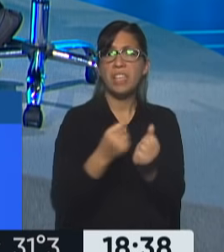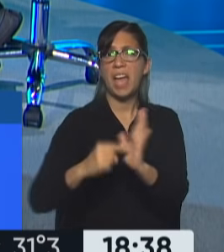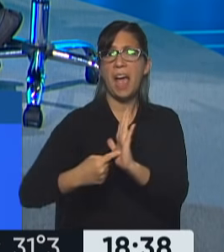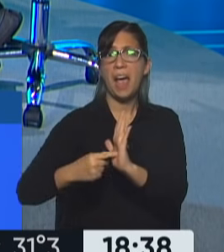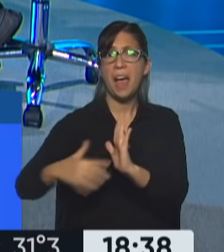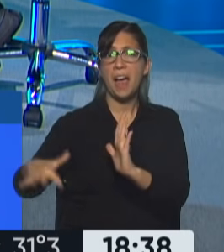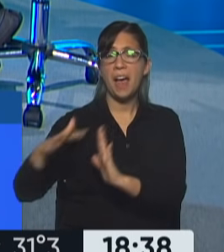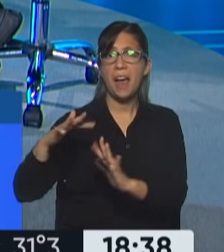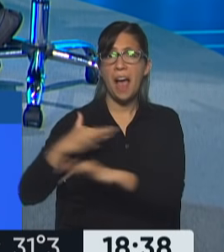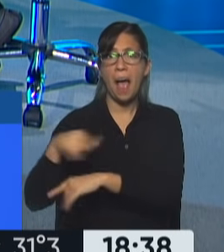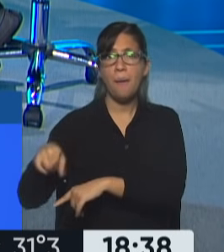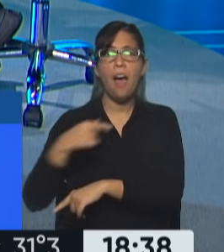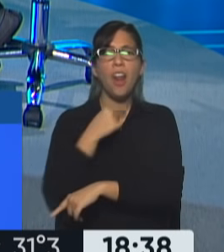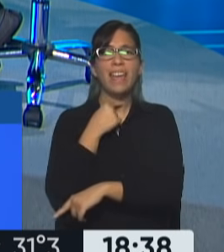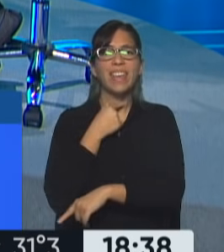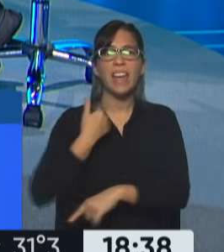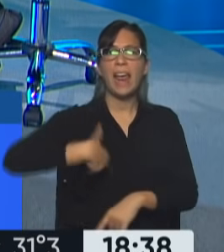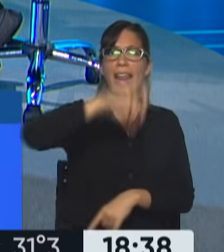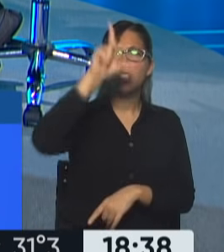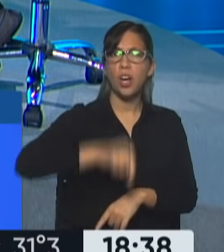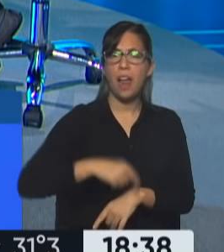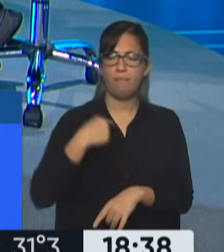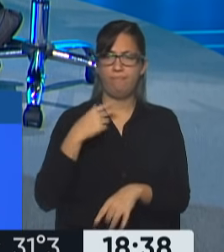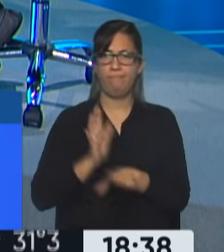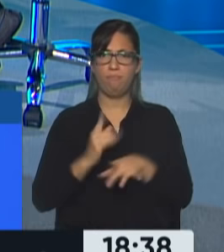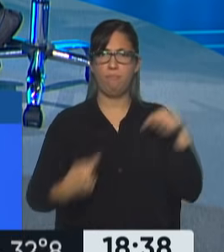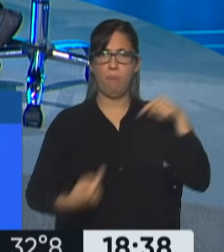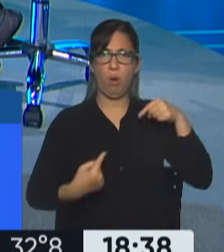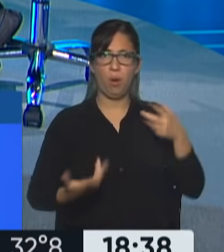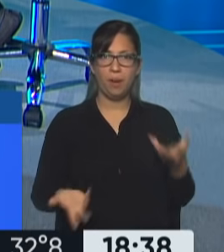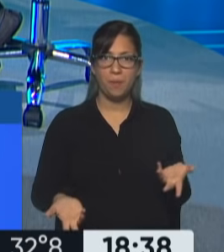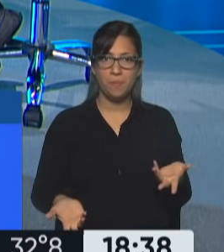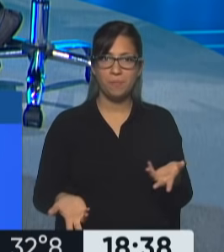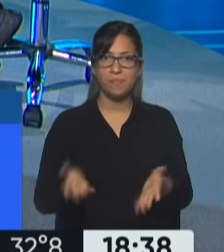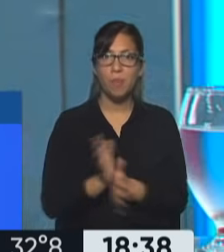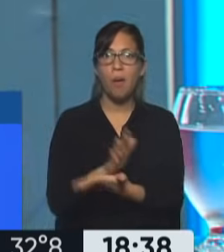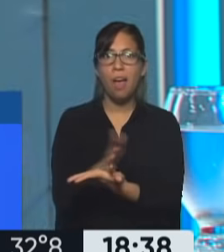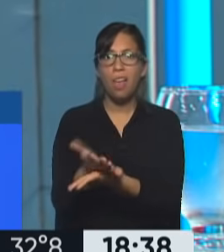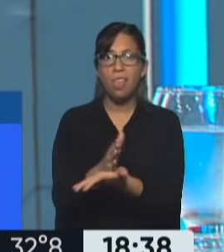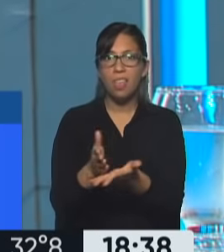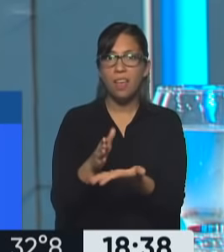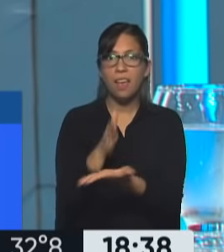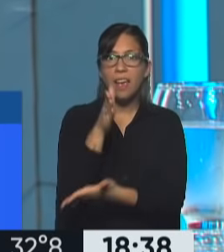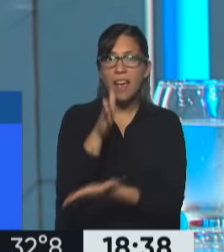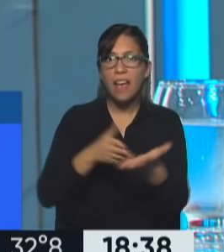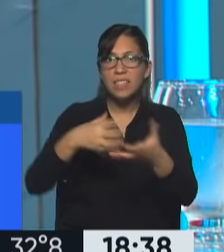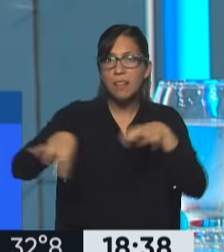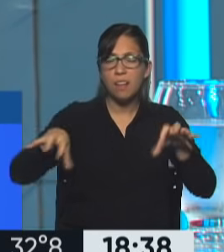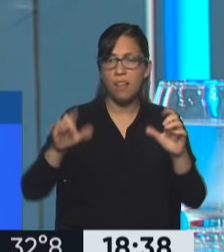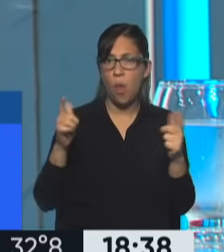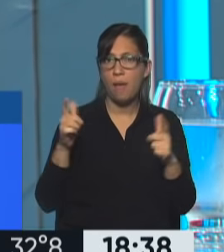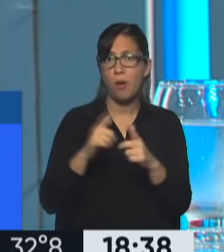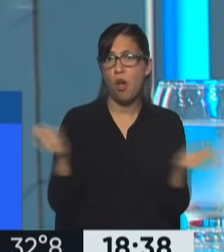quiere proyectarse a nivel nacional. Entonces es contradictorio. Vos fíjate que no tuviste grieta igual, digo, independientemente con la composición actual de la Cámara